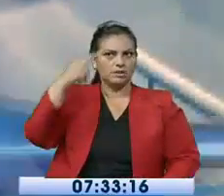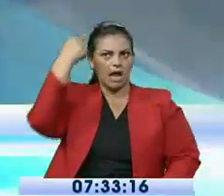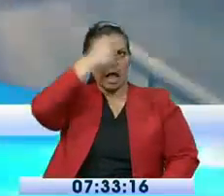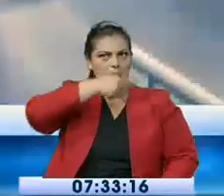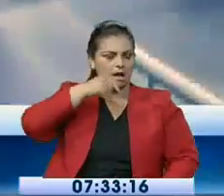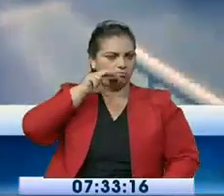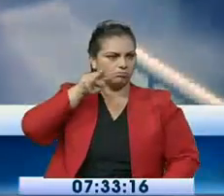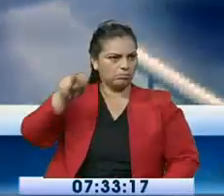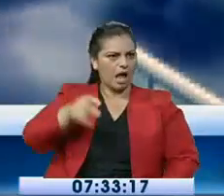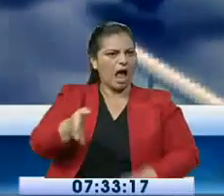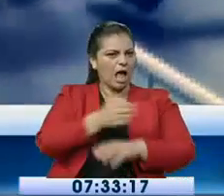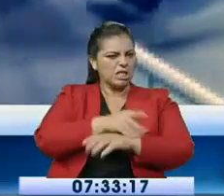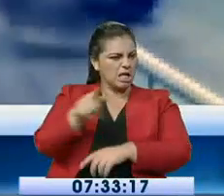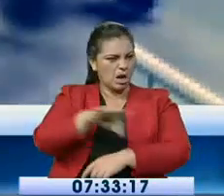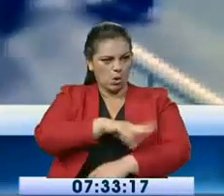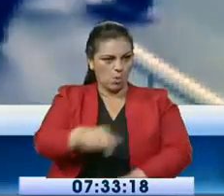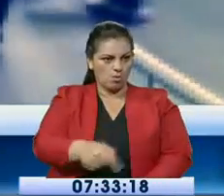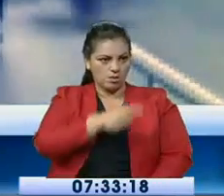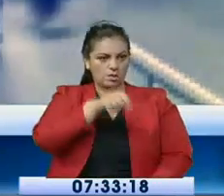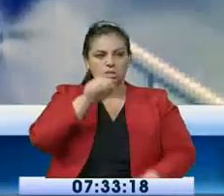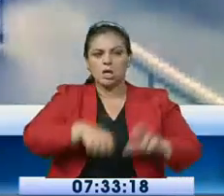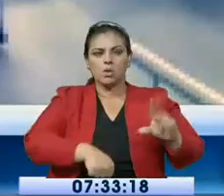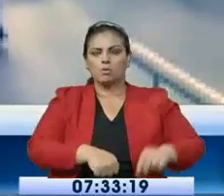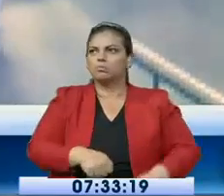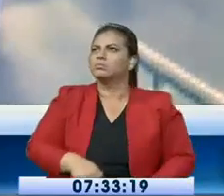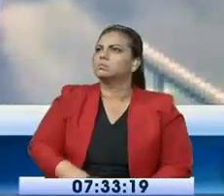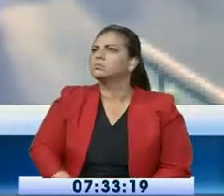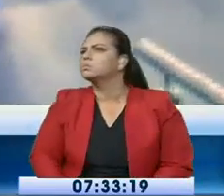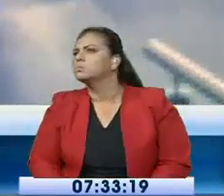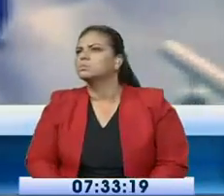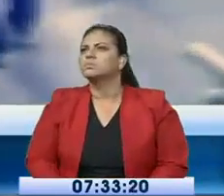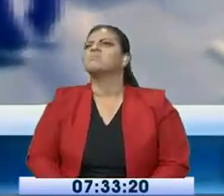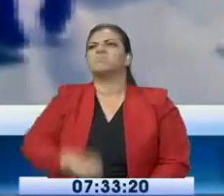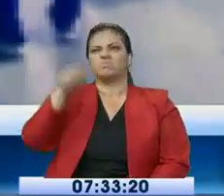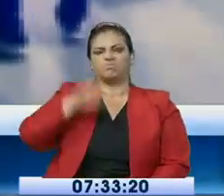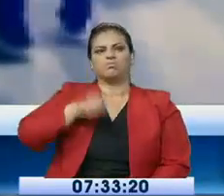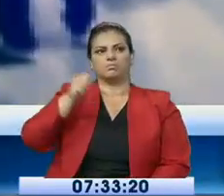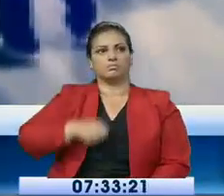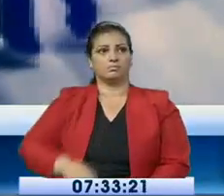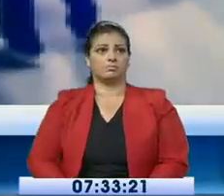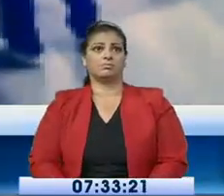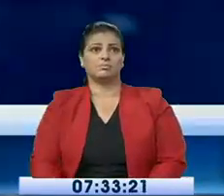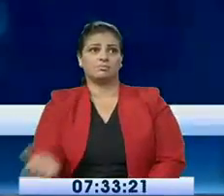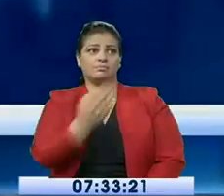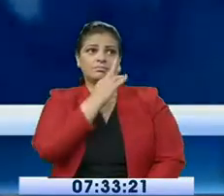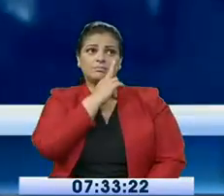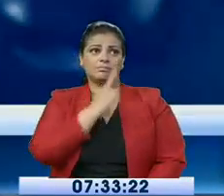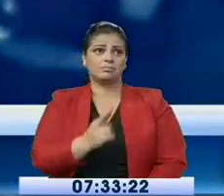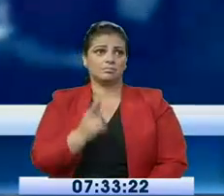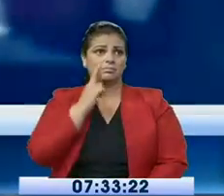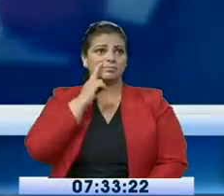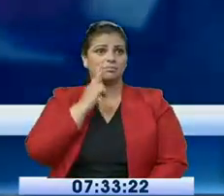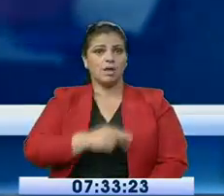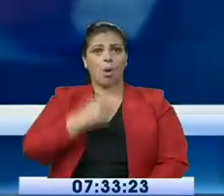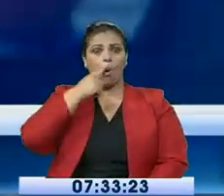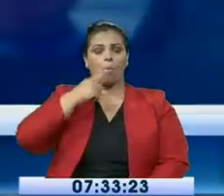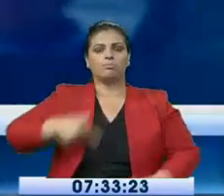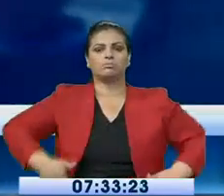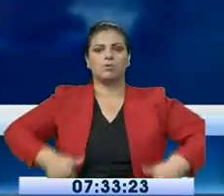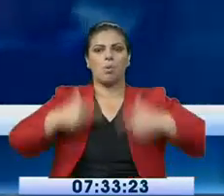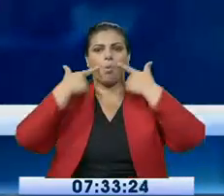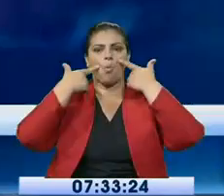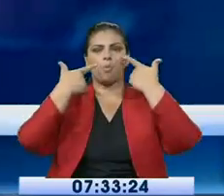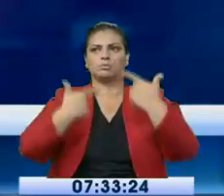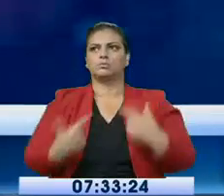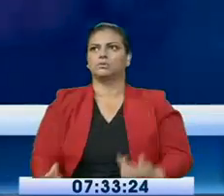una reconocida cafetería ubicada en el sector de las casas sometieron al guardia de seguridad y luego se fueron contra los clientes. Por algunos minutos vivieron momentos de